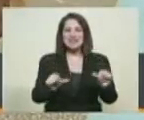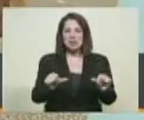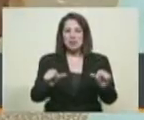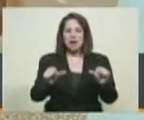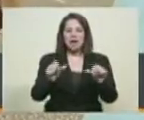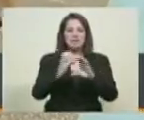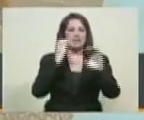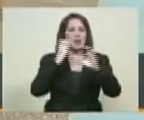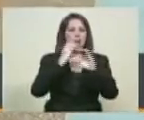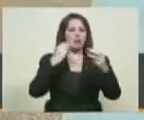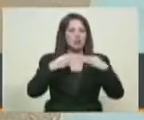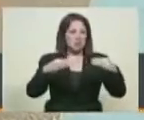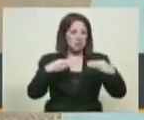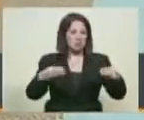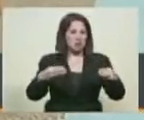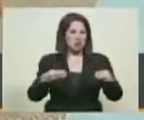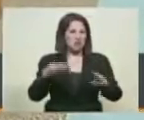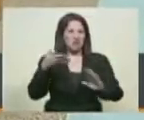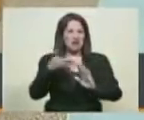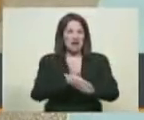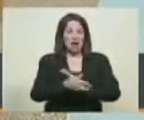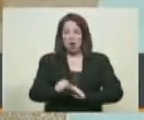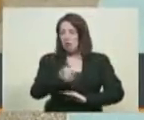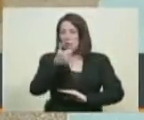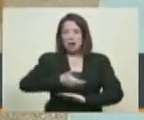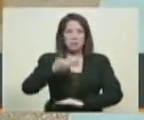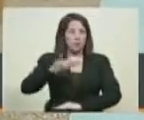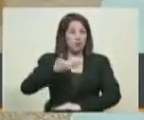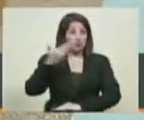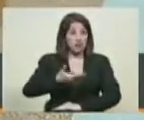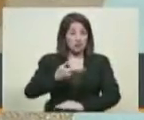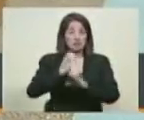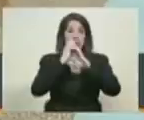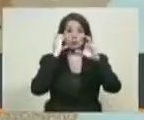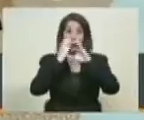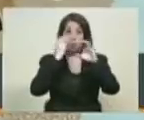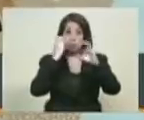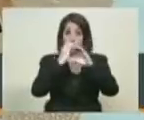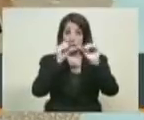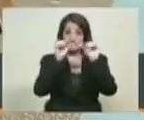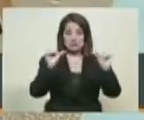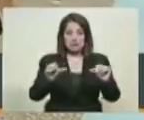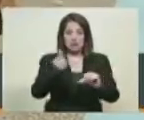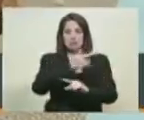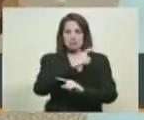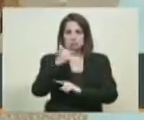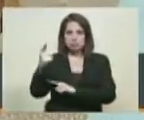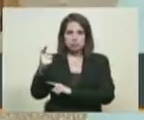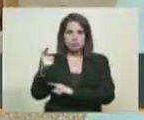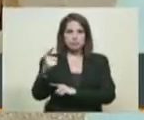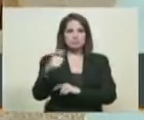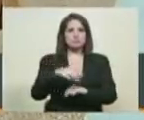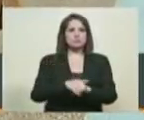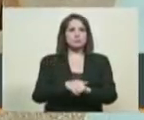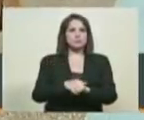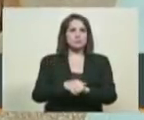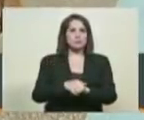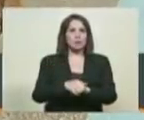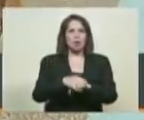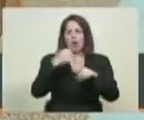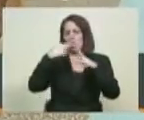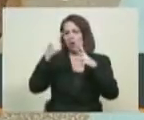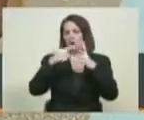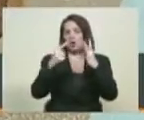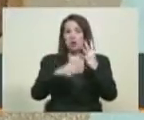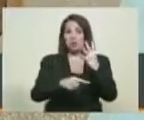público, pero sobre todo del sistema de transporte de autobuses, carritos por puesto, etcétera, etcétera,